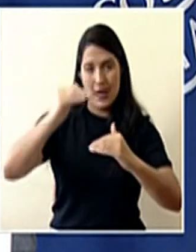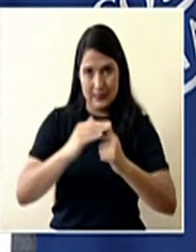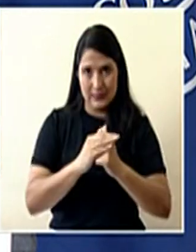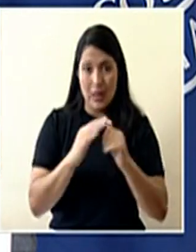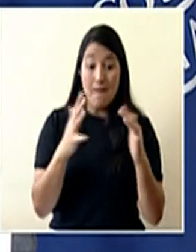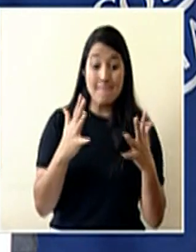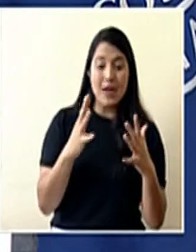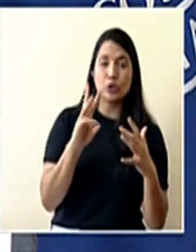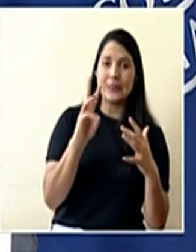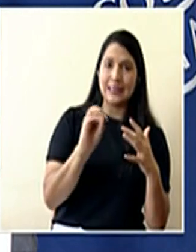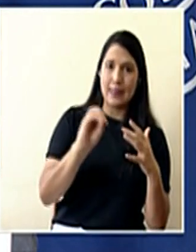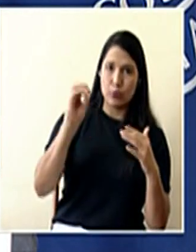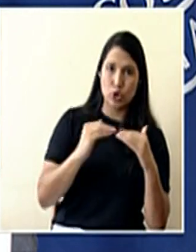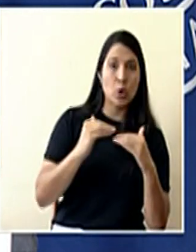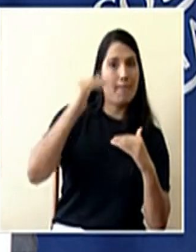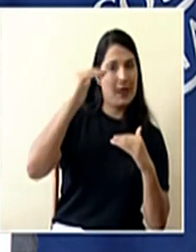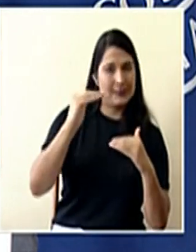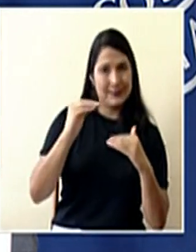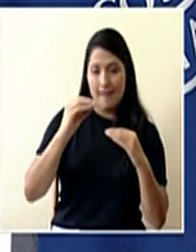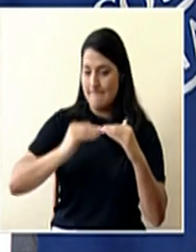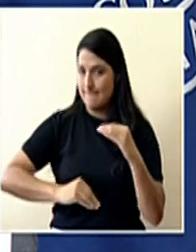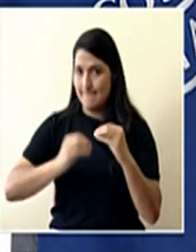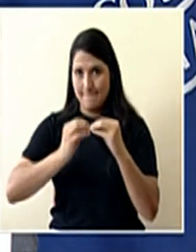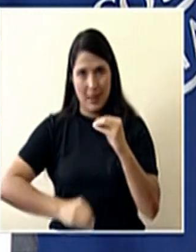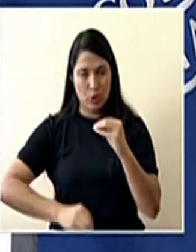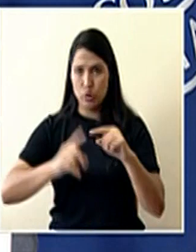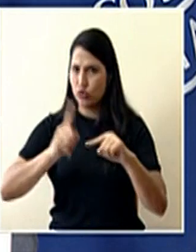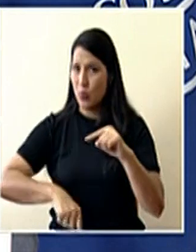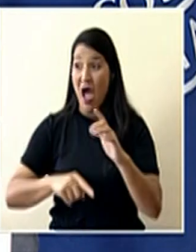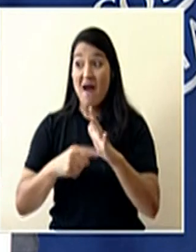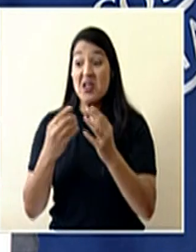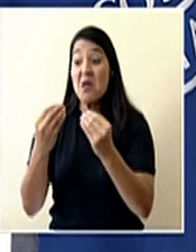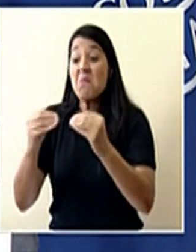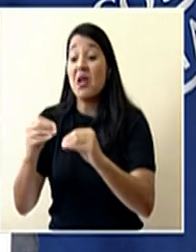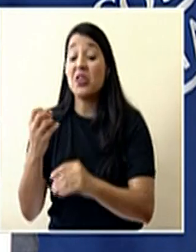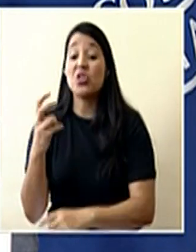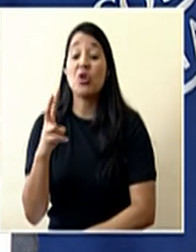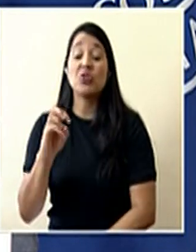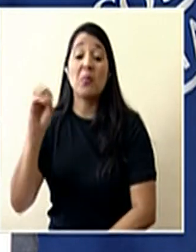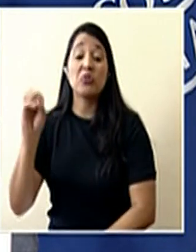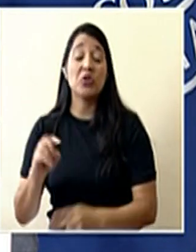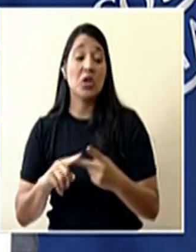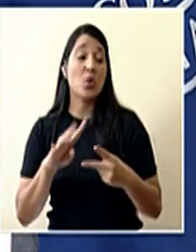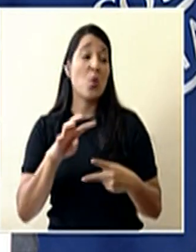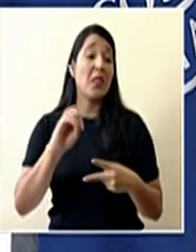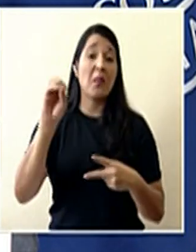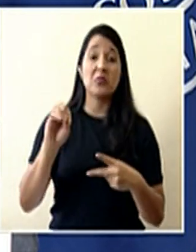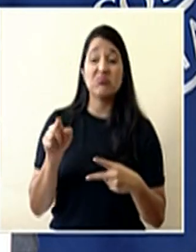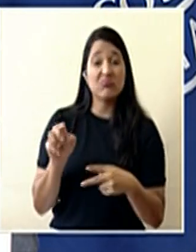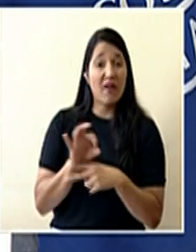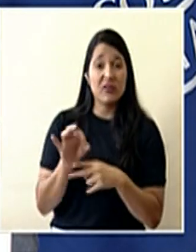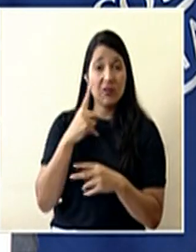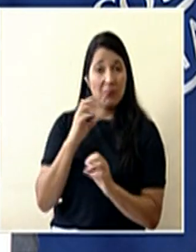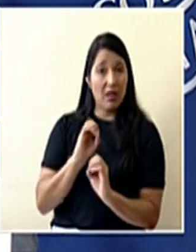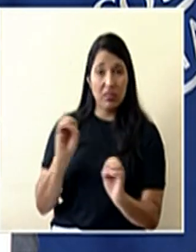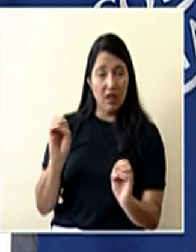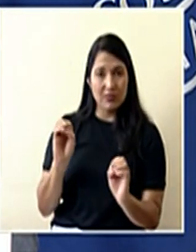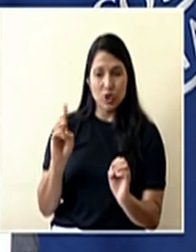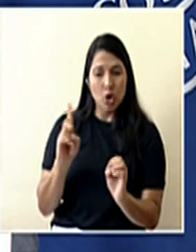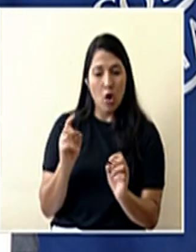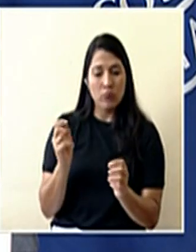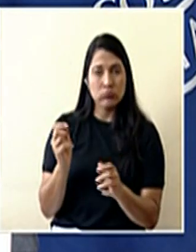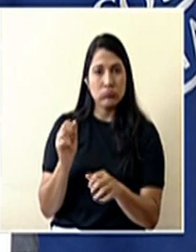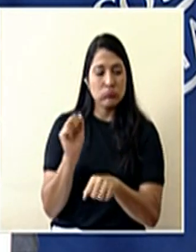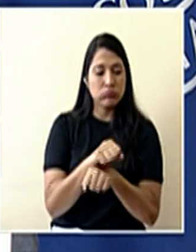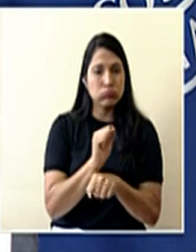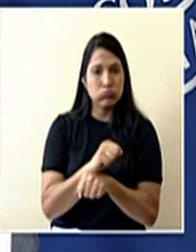60 o más, porque hay algunos que venden con un 12%, un 40%, y eso no sirve para los fines que estamos buscando